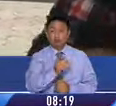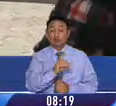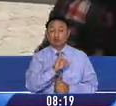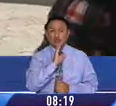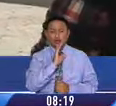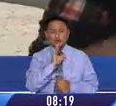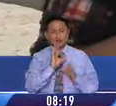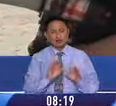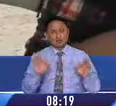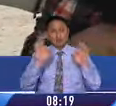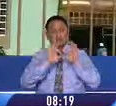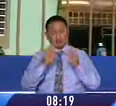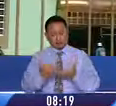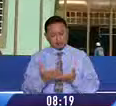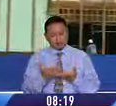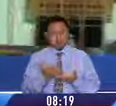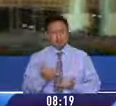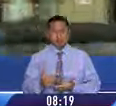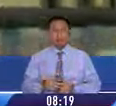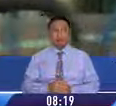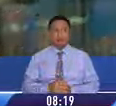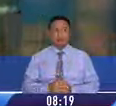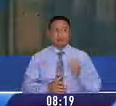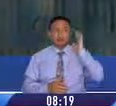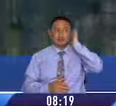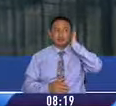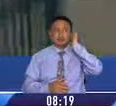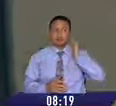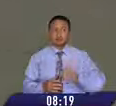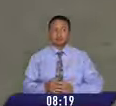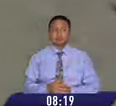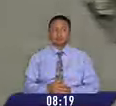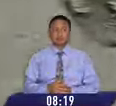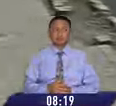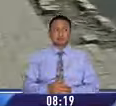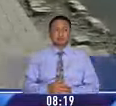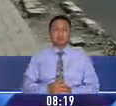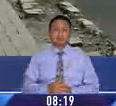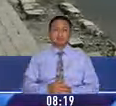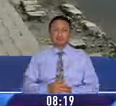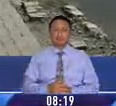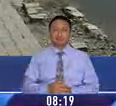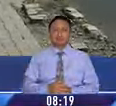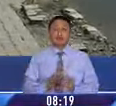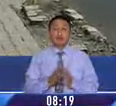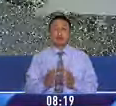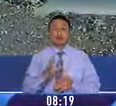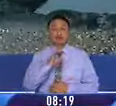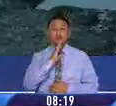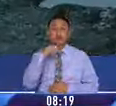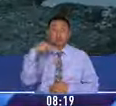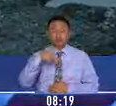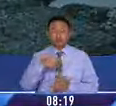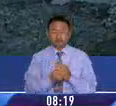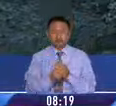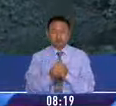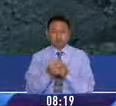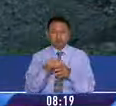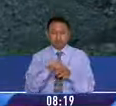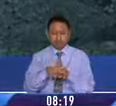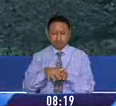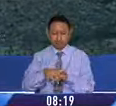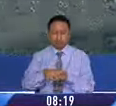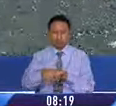es vital para la vida. El daño está frente al mercado Chiriacu. Gran cantidad de líquido vital se desperdicia día y